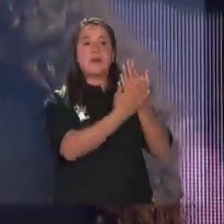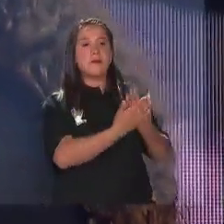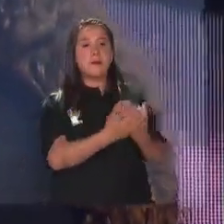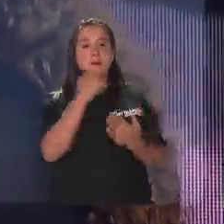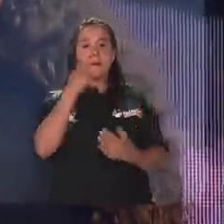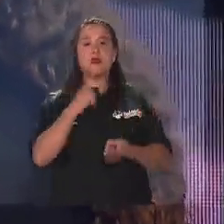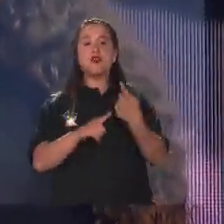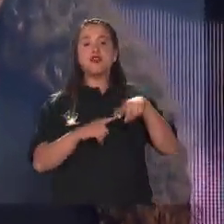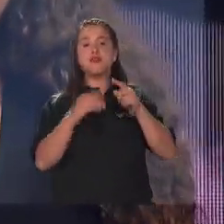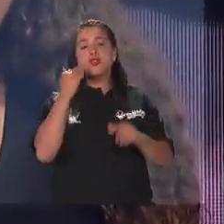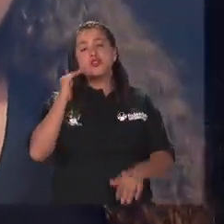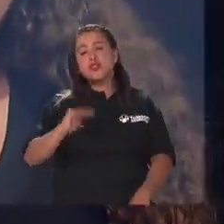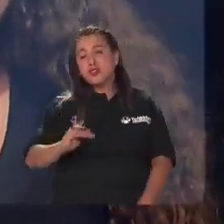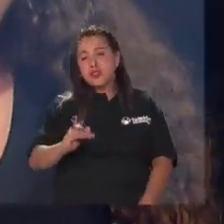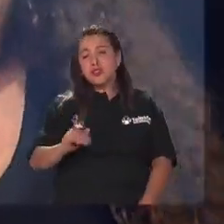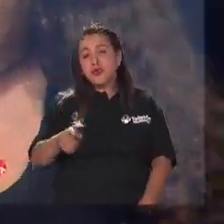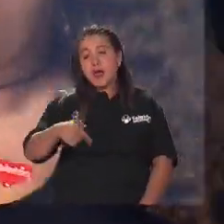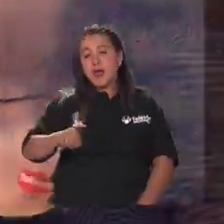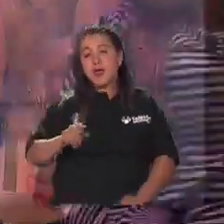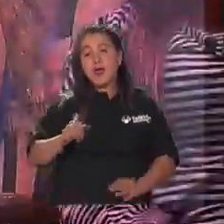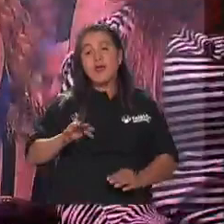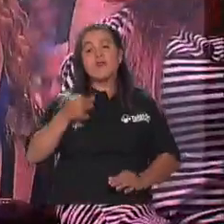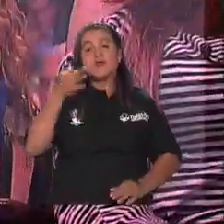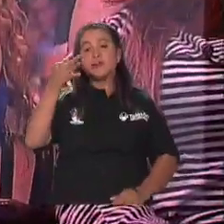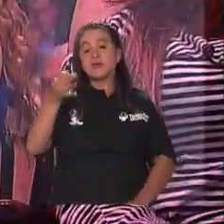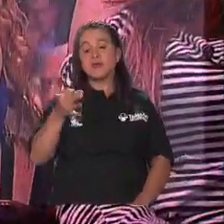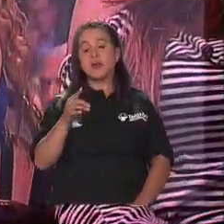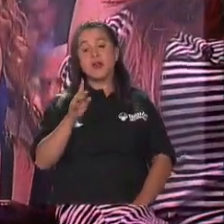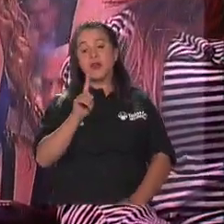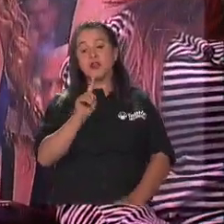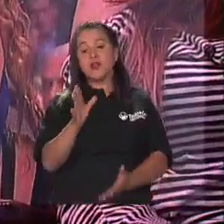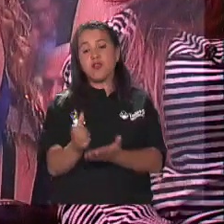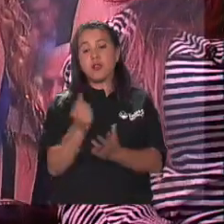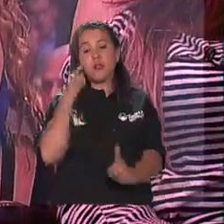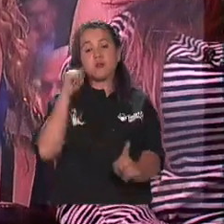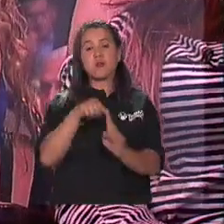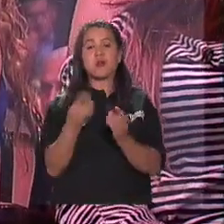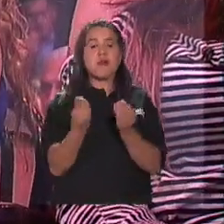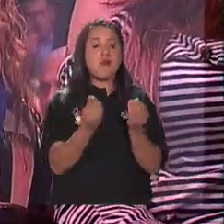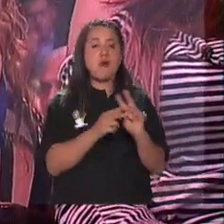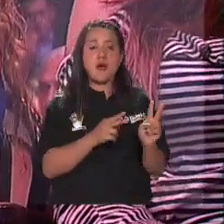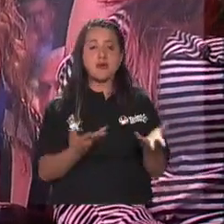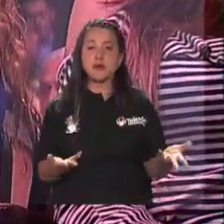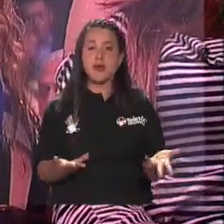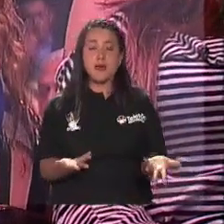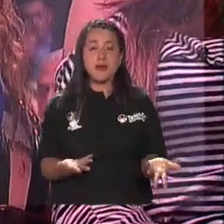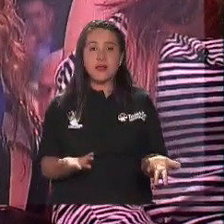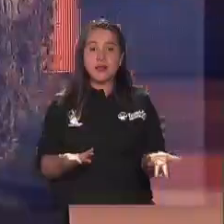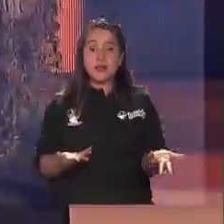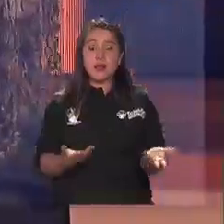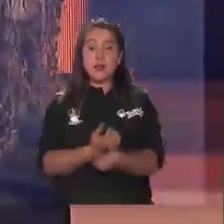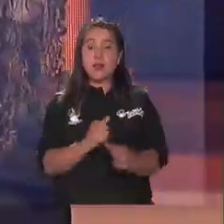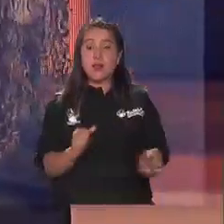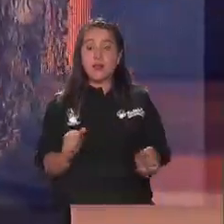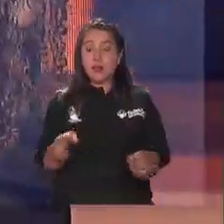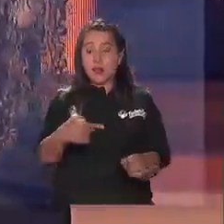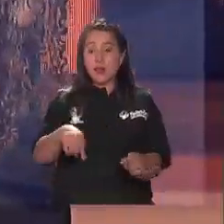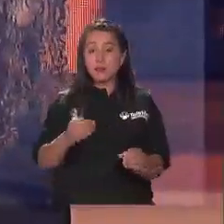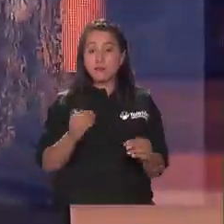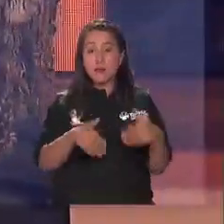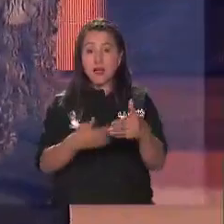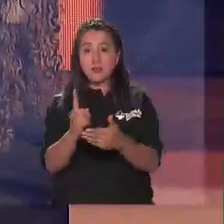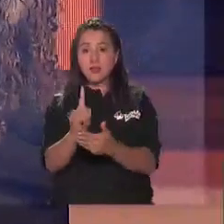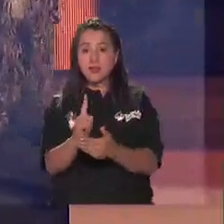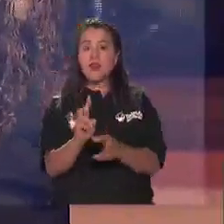que vienen detrás de mí y que la necesitan. Y si no llegamos a esa meta, ¿qué vamos a hacer? No podemos dejar que eso suceda.